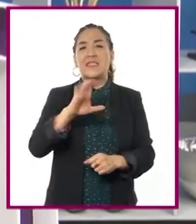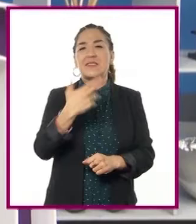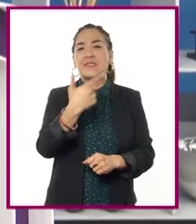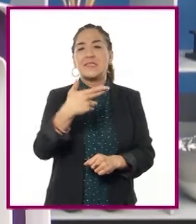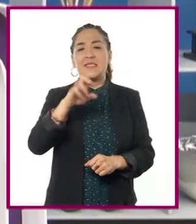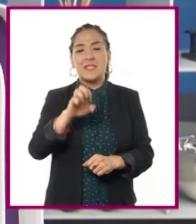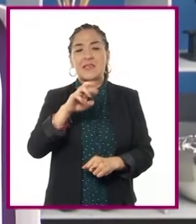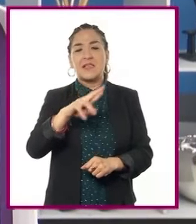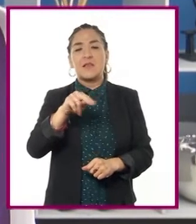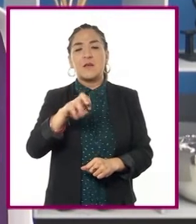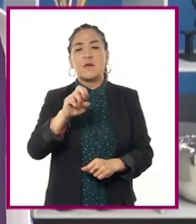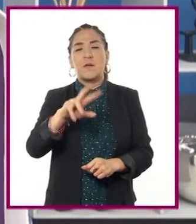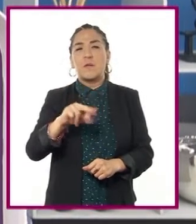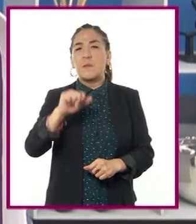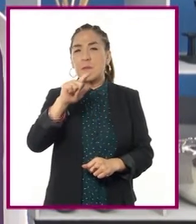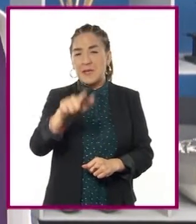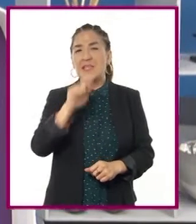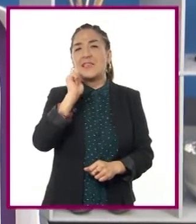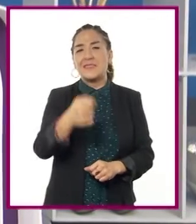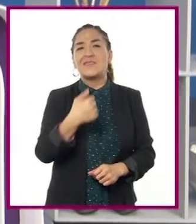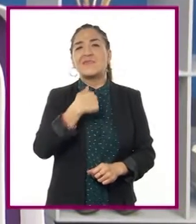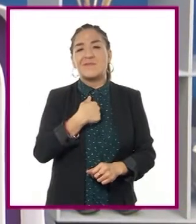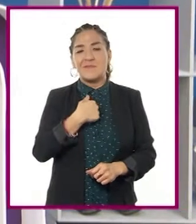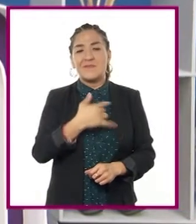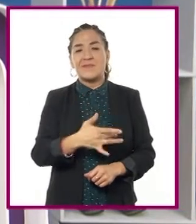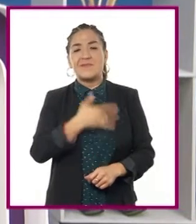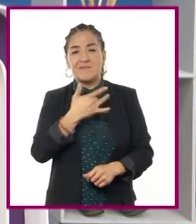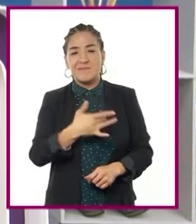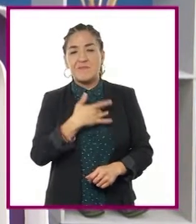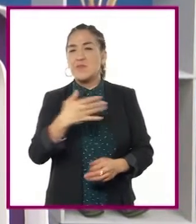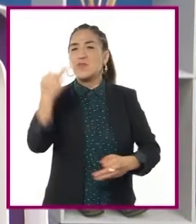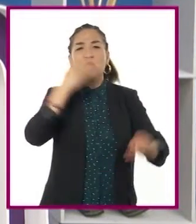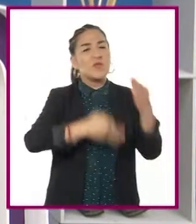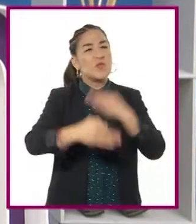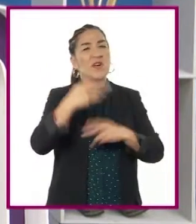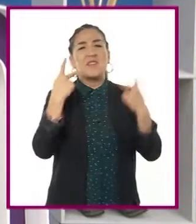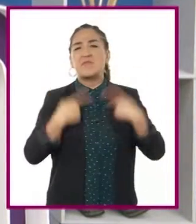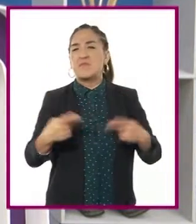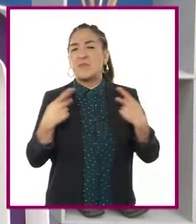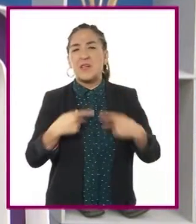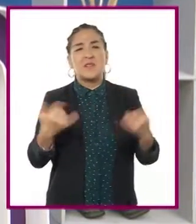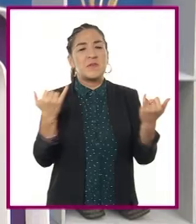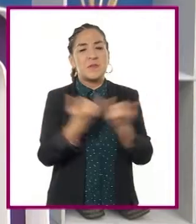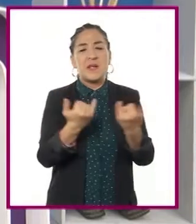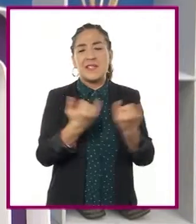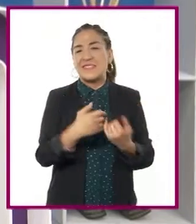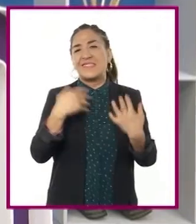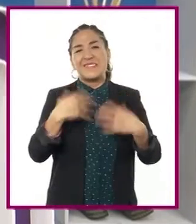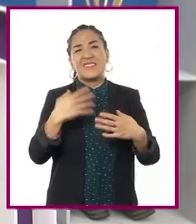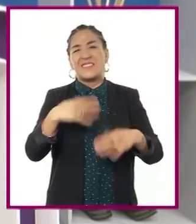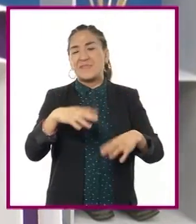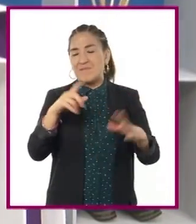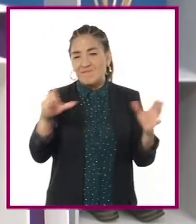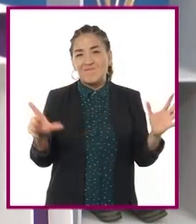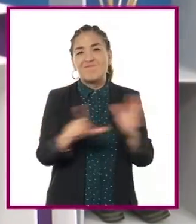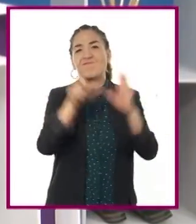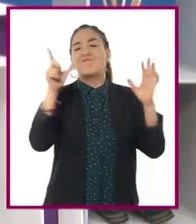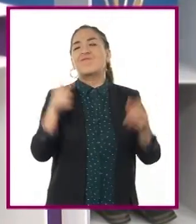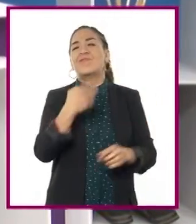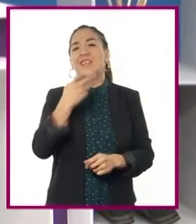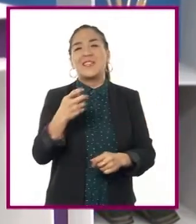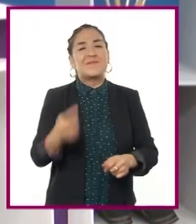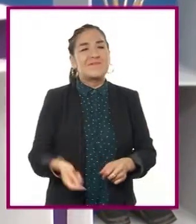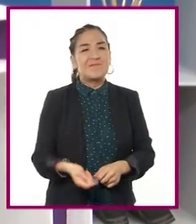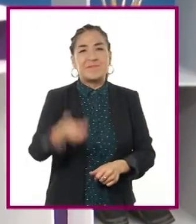que constituyó para mí, como confío lo fue para toda la humanidad, la más dura de las lecciones.